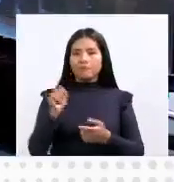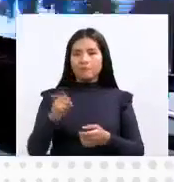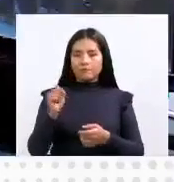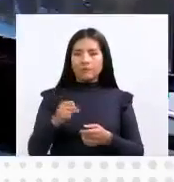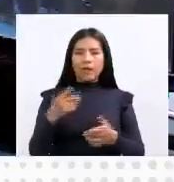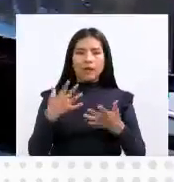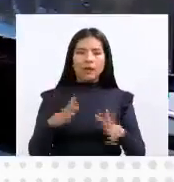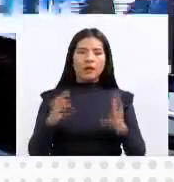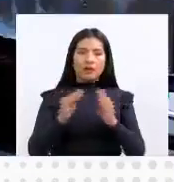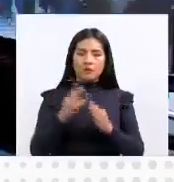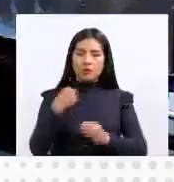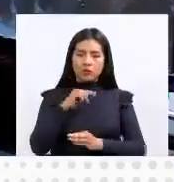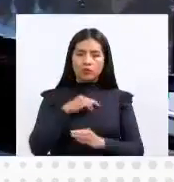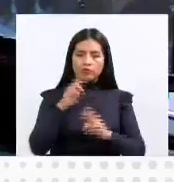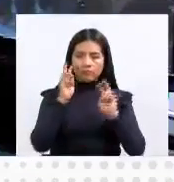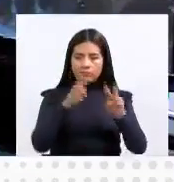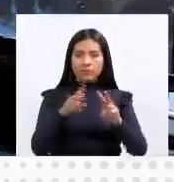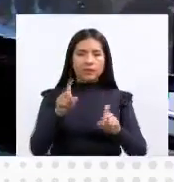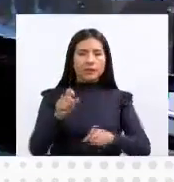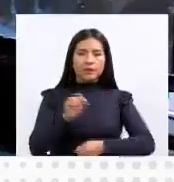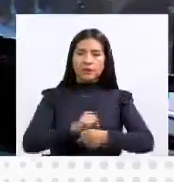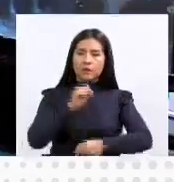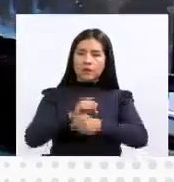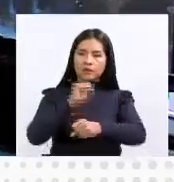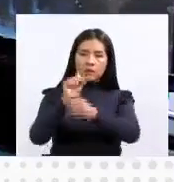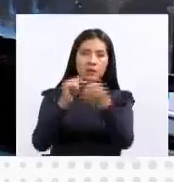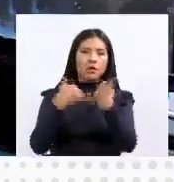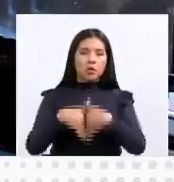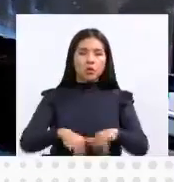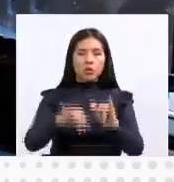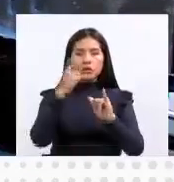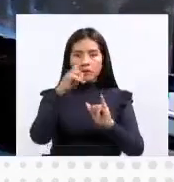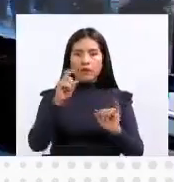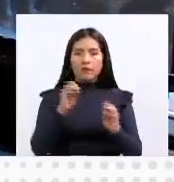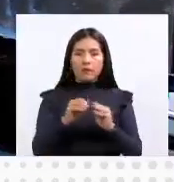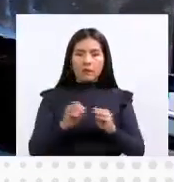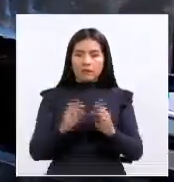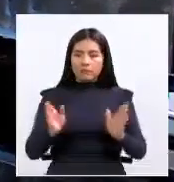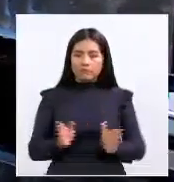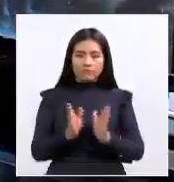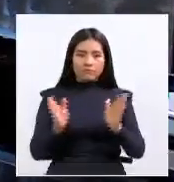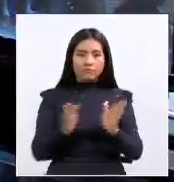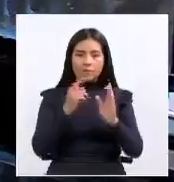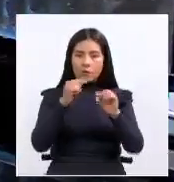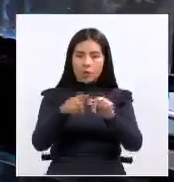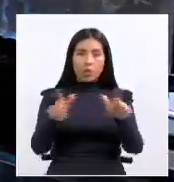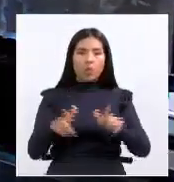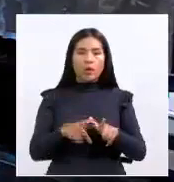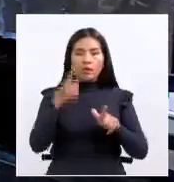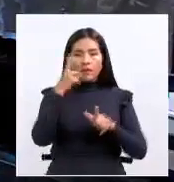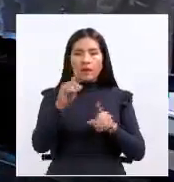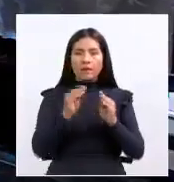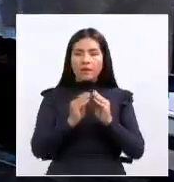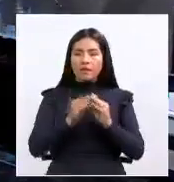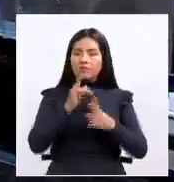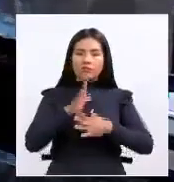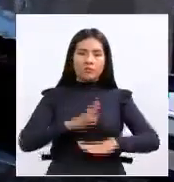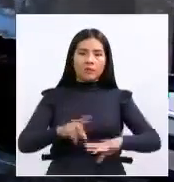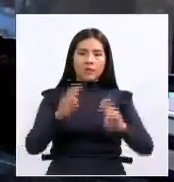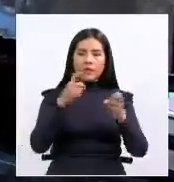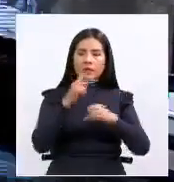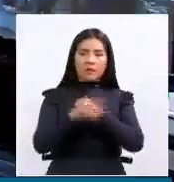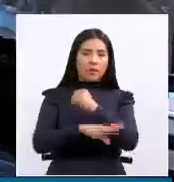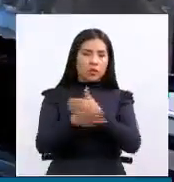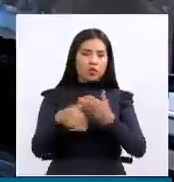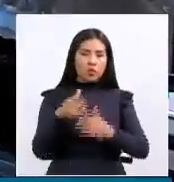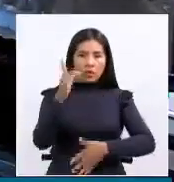eso sigue estando y es por lo que tenemos que trabajar permanentemente para generar, digamos, estos espacios de relaciones entre países latinoamericanos que nos